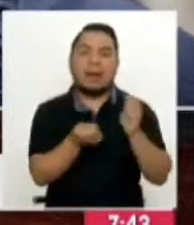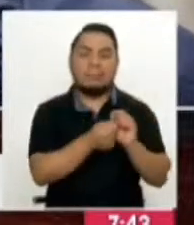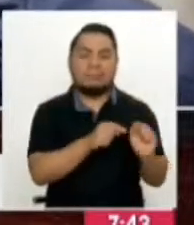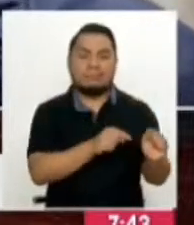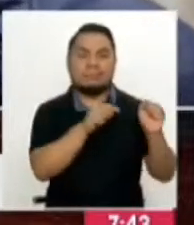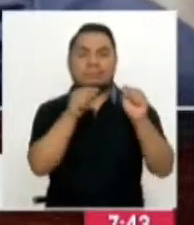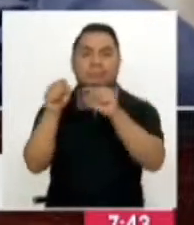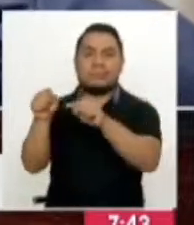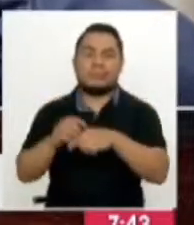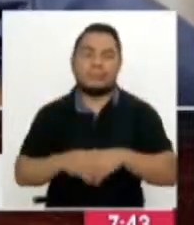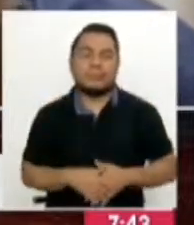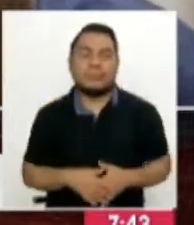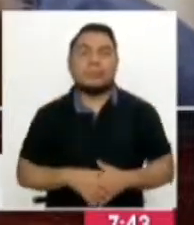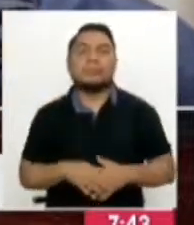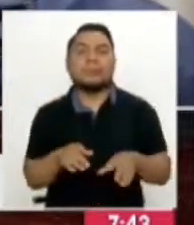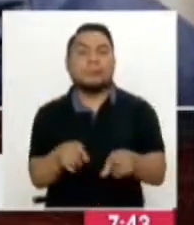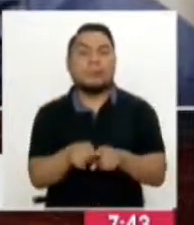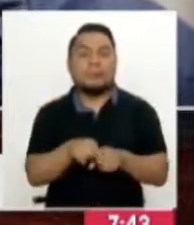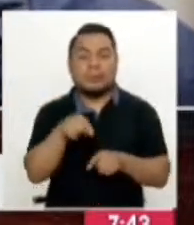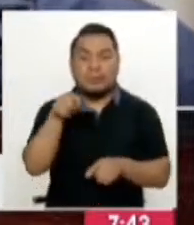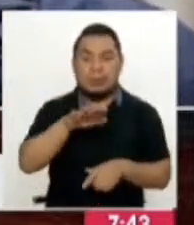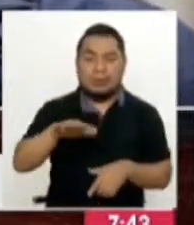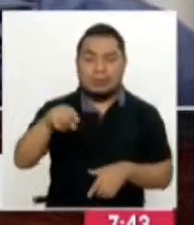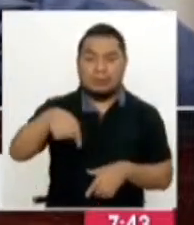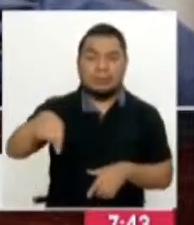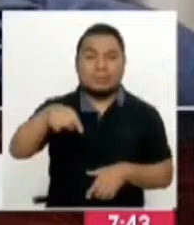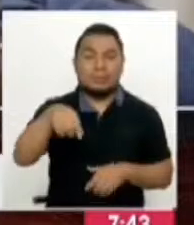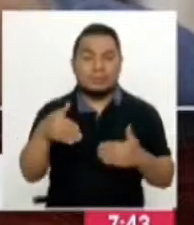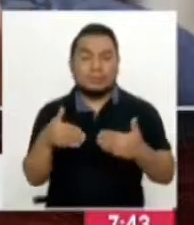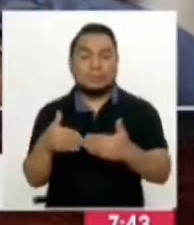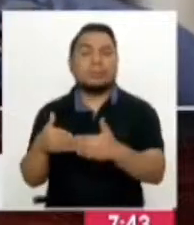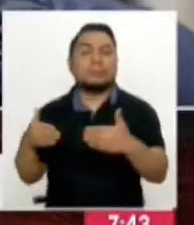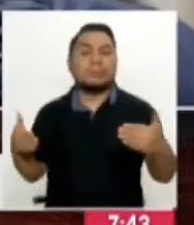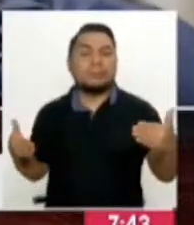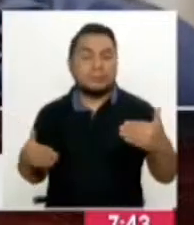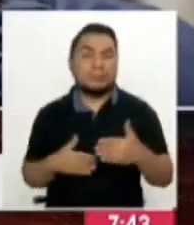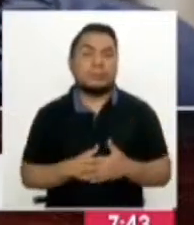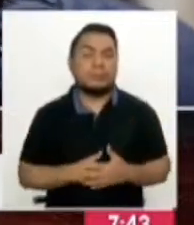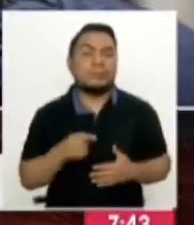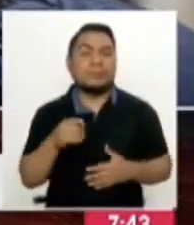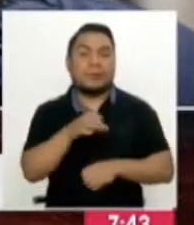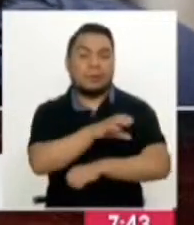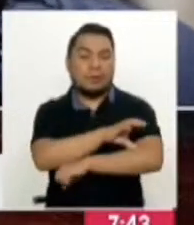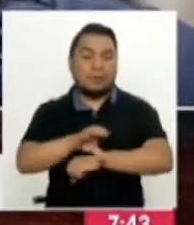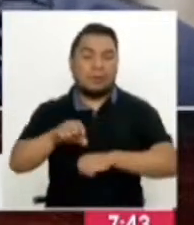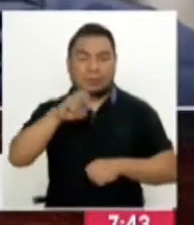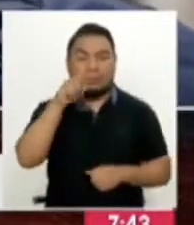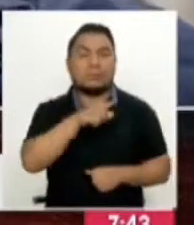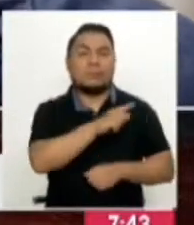la modalidad. También en esta zona frontera, esta zona costera del país,